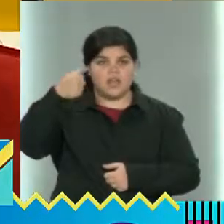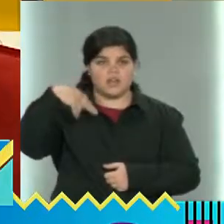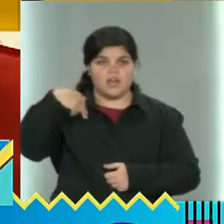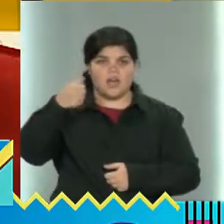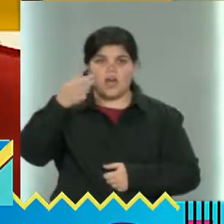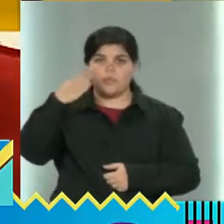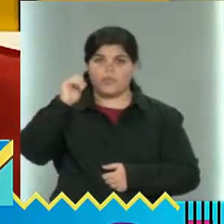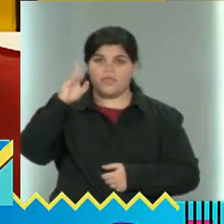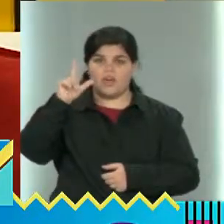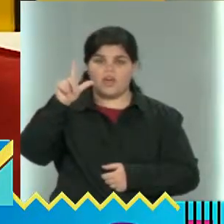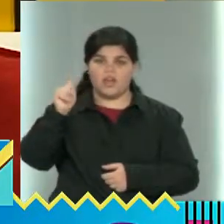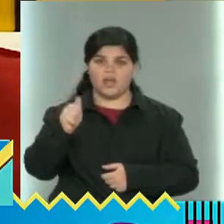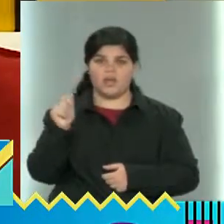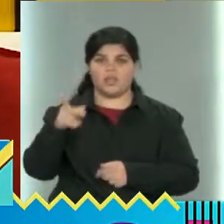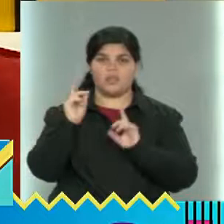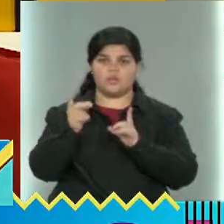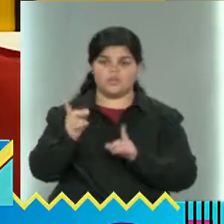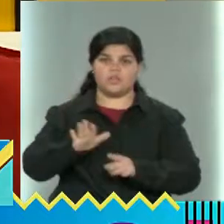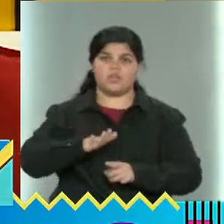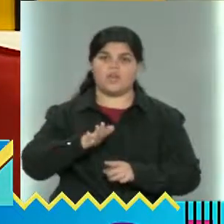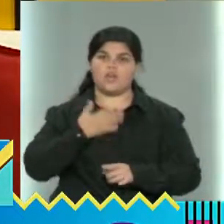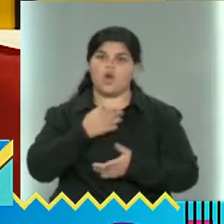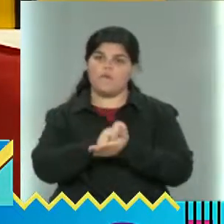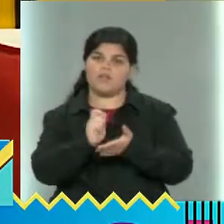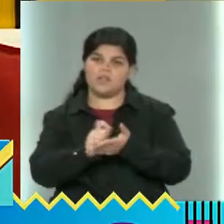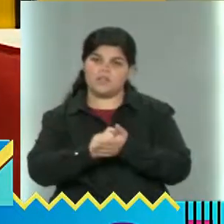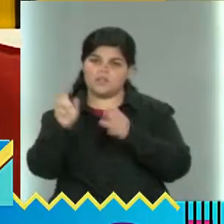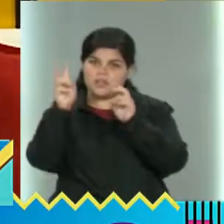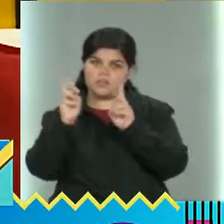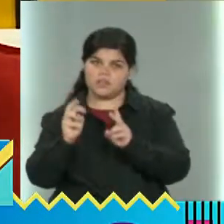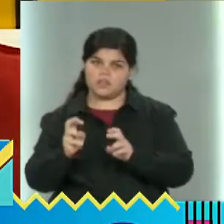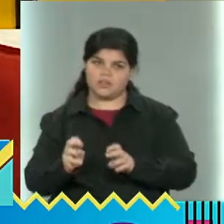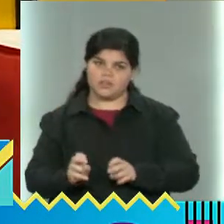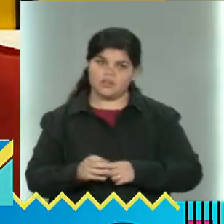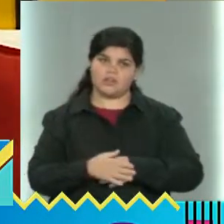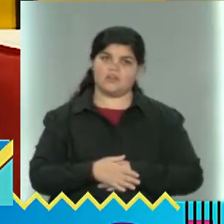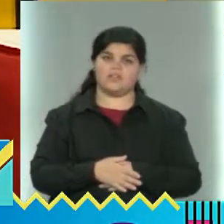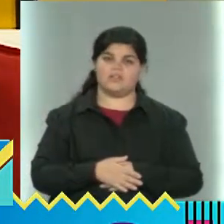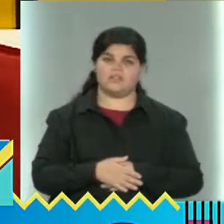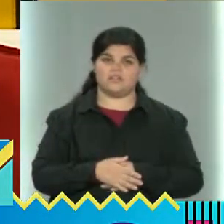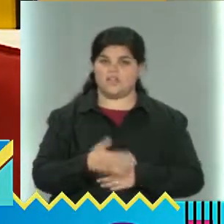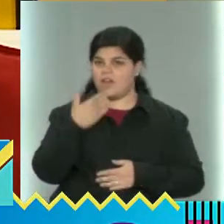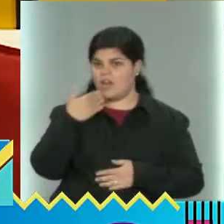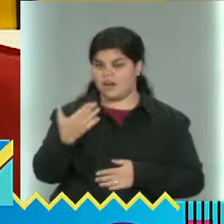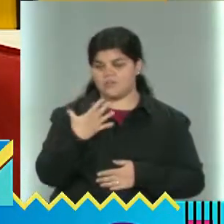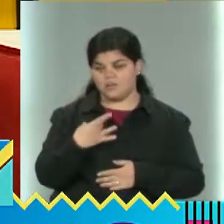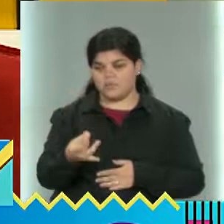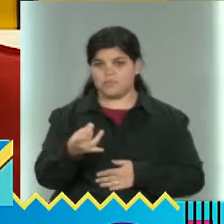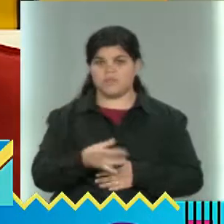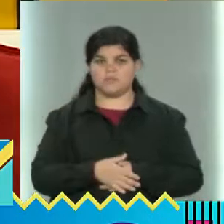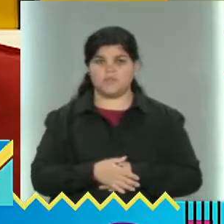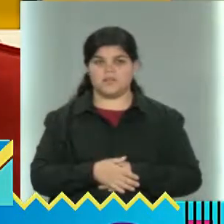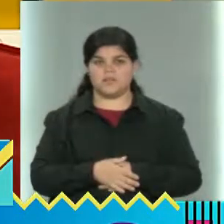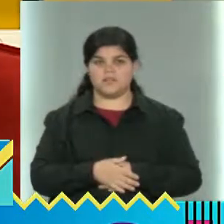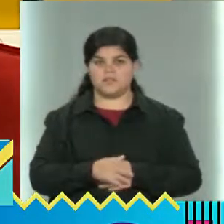estar presente, docente, novelista, investigadora y ahora ya viene toda la presentación completa. Bueno, muchas gracias. Gracias por invitarme, un